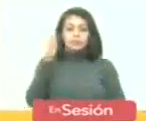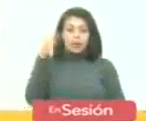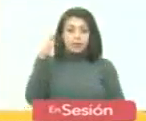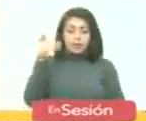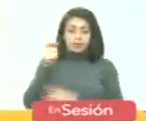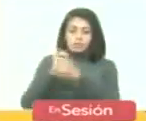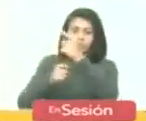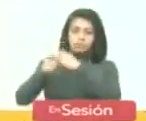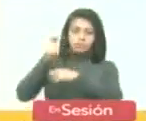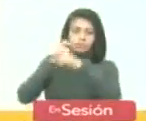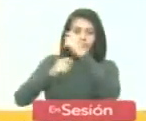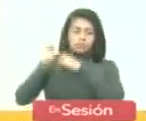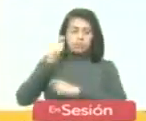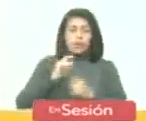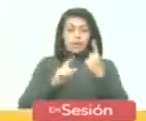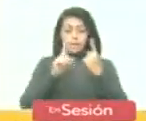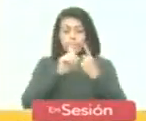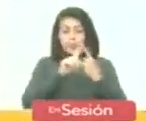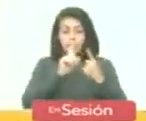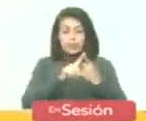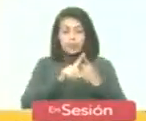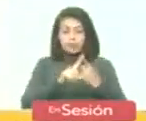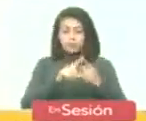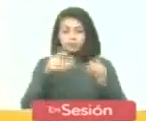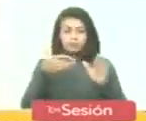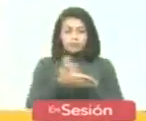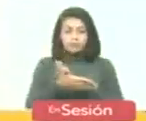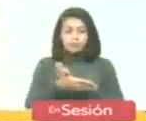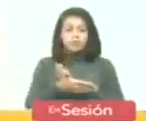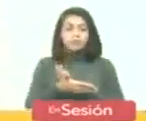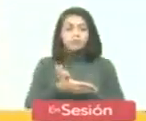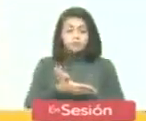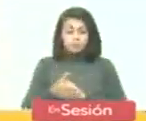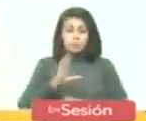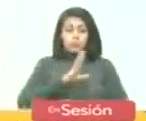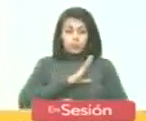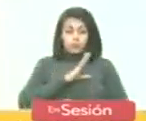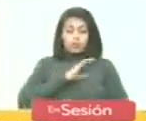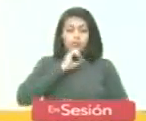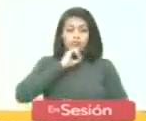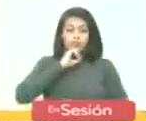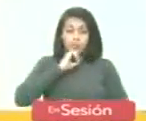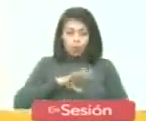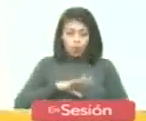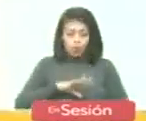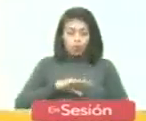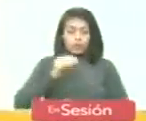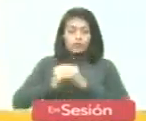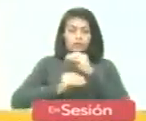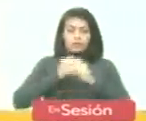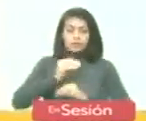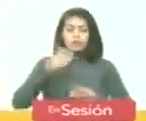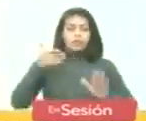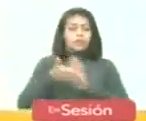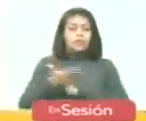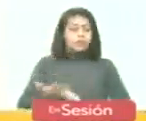nacional. El primero de ellos tiene que ver con exaltar propiamente el hecho histórico que significó un